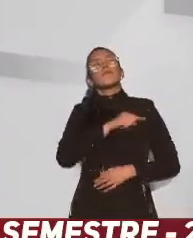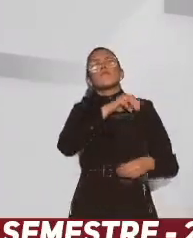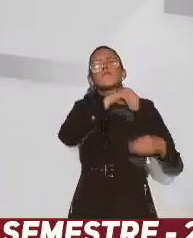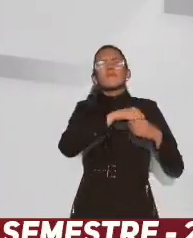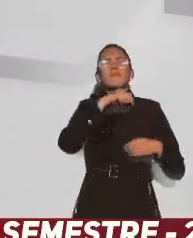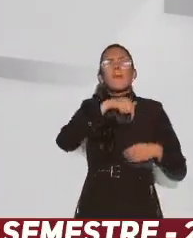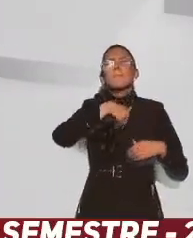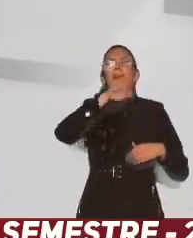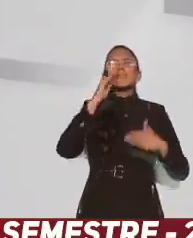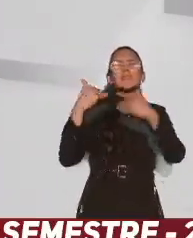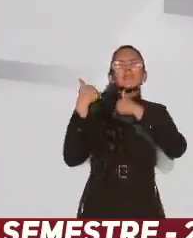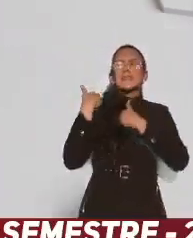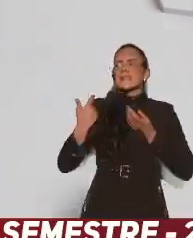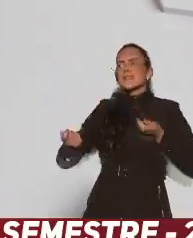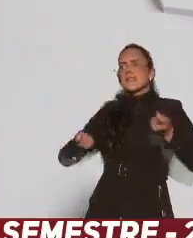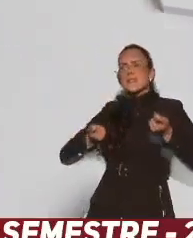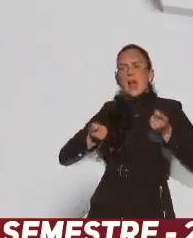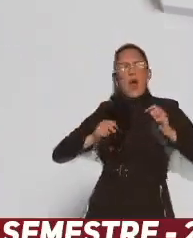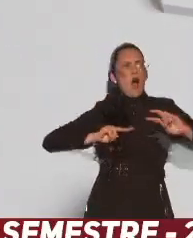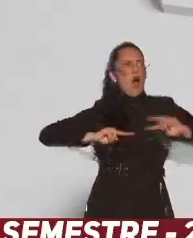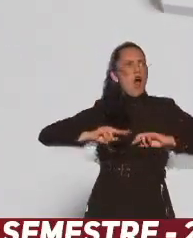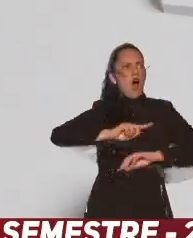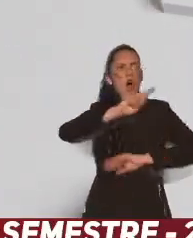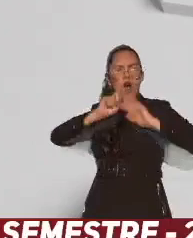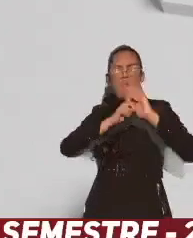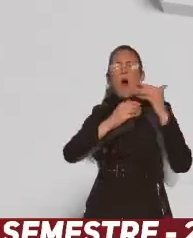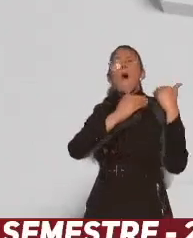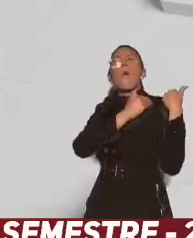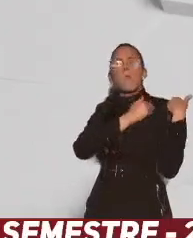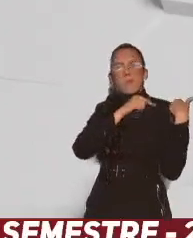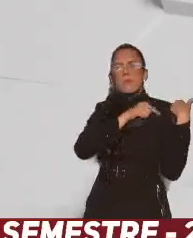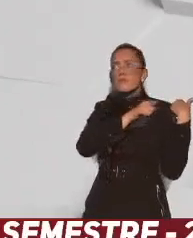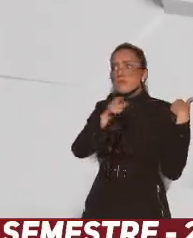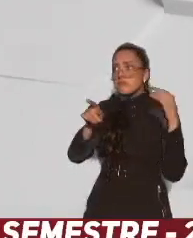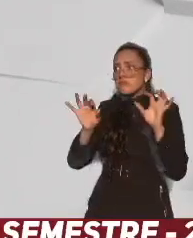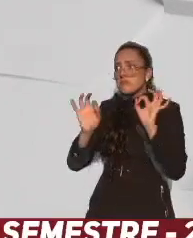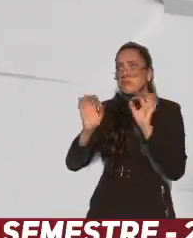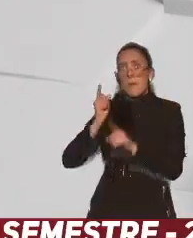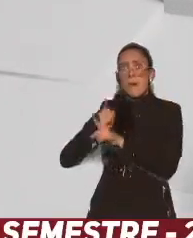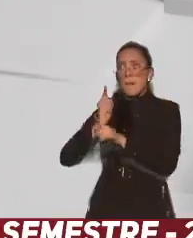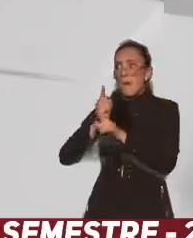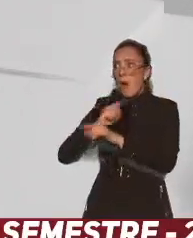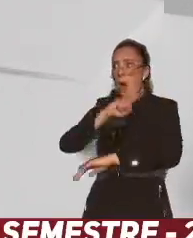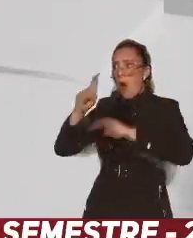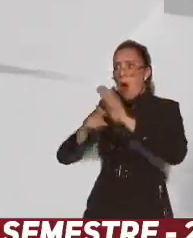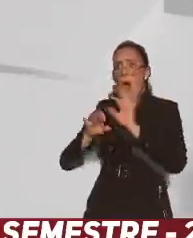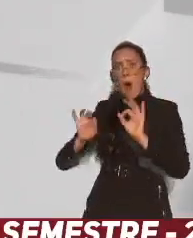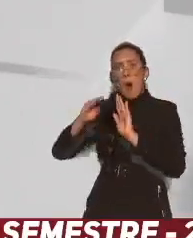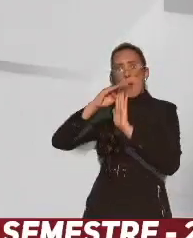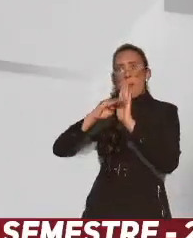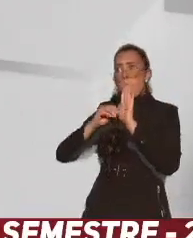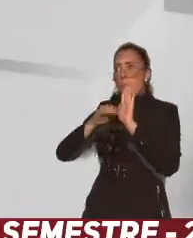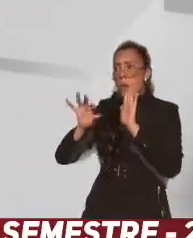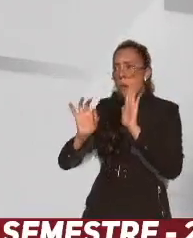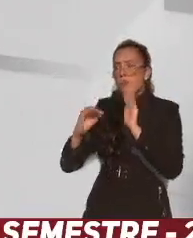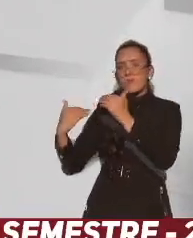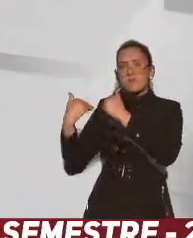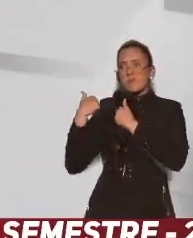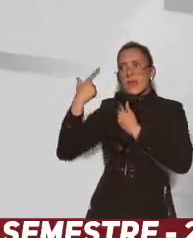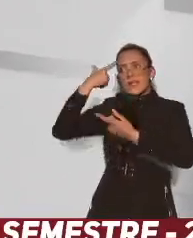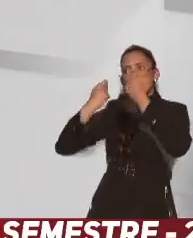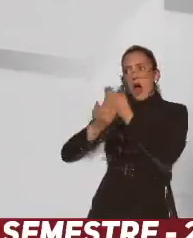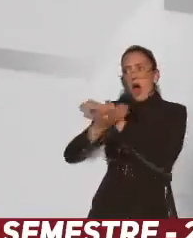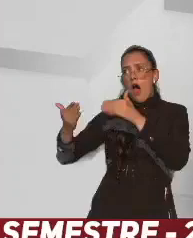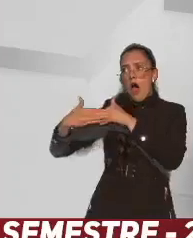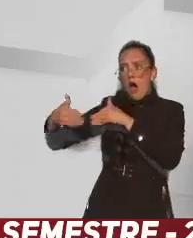dirigir, coordinar y supervisar el cumplimiento de las políticas del direccionamiento estratégico, así